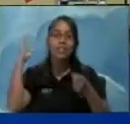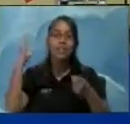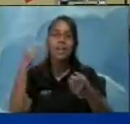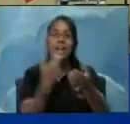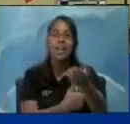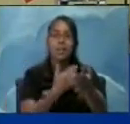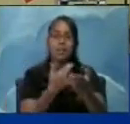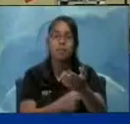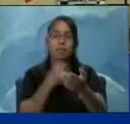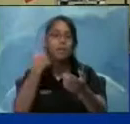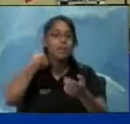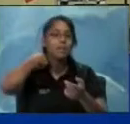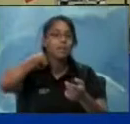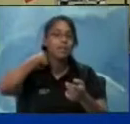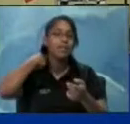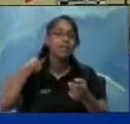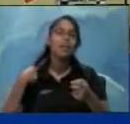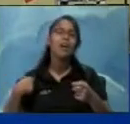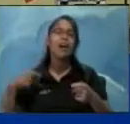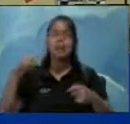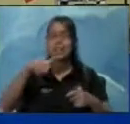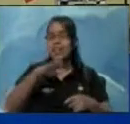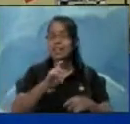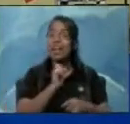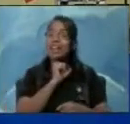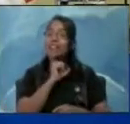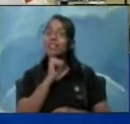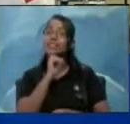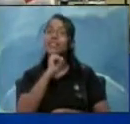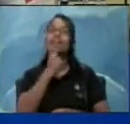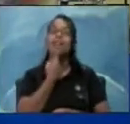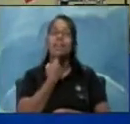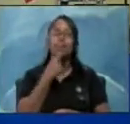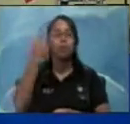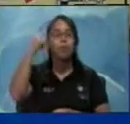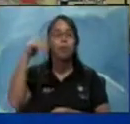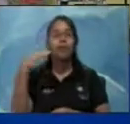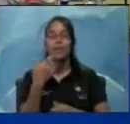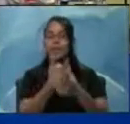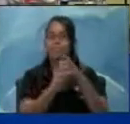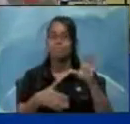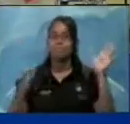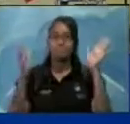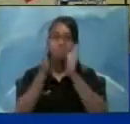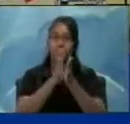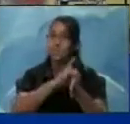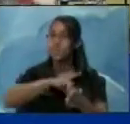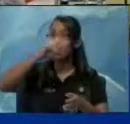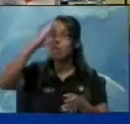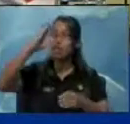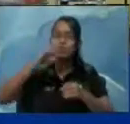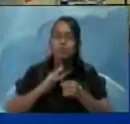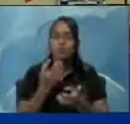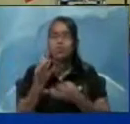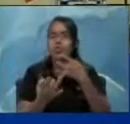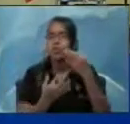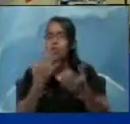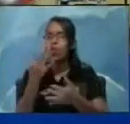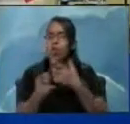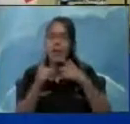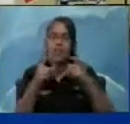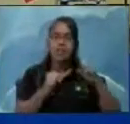hermano aquí está el secreto para que el espíritu de Dios fluya y se